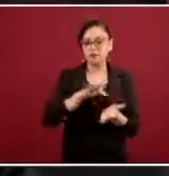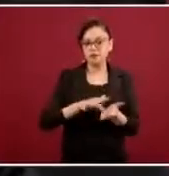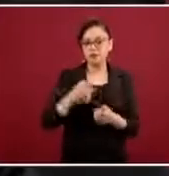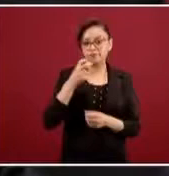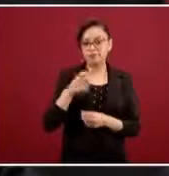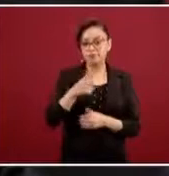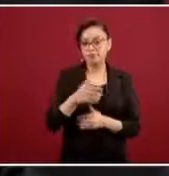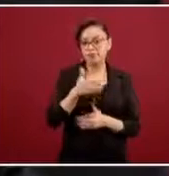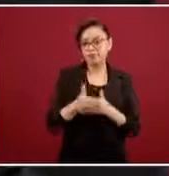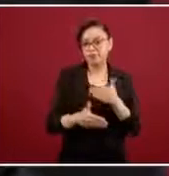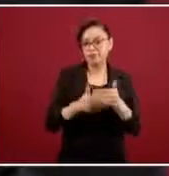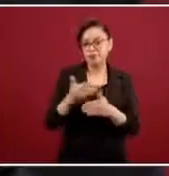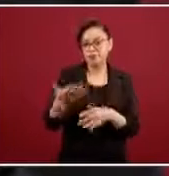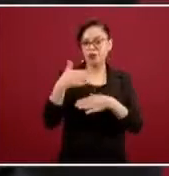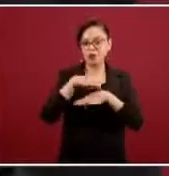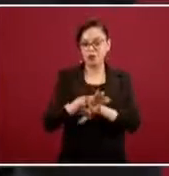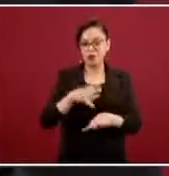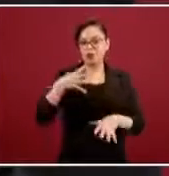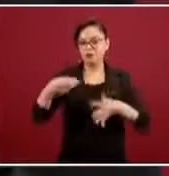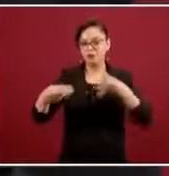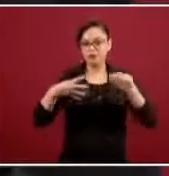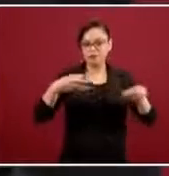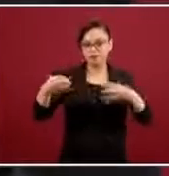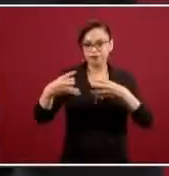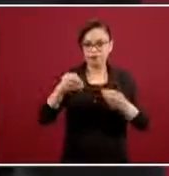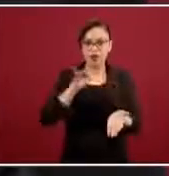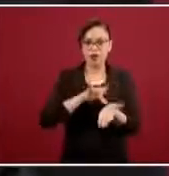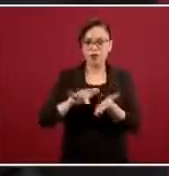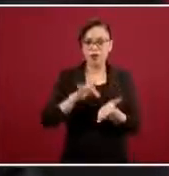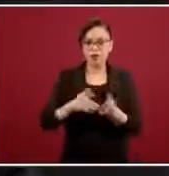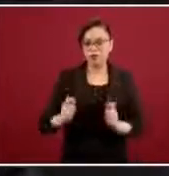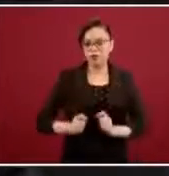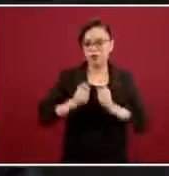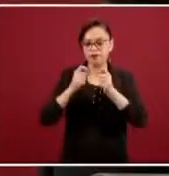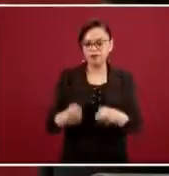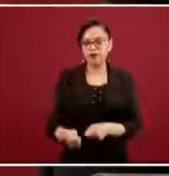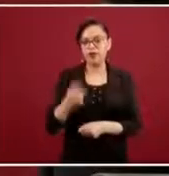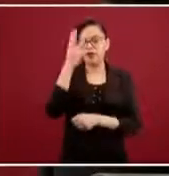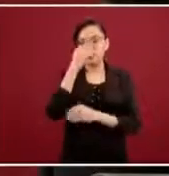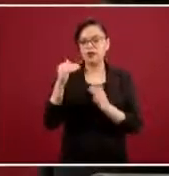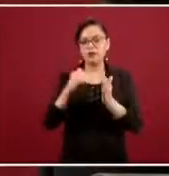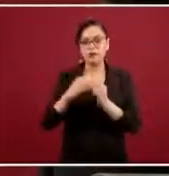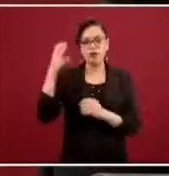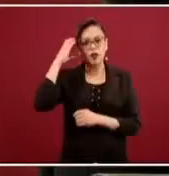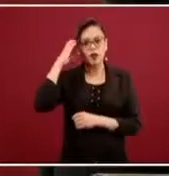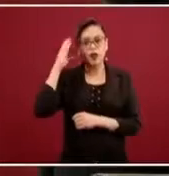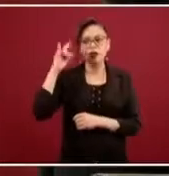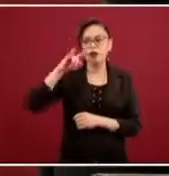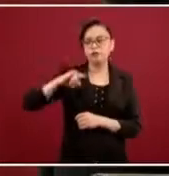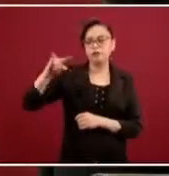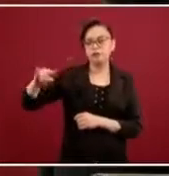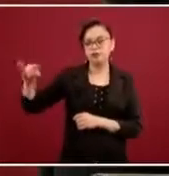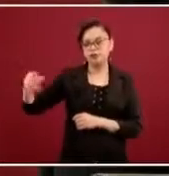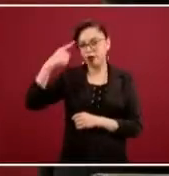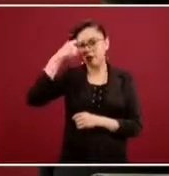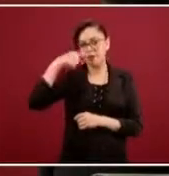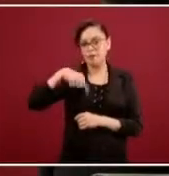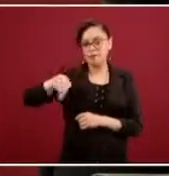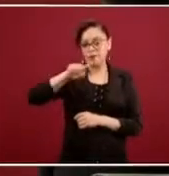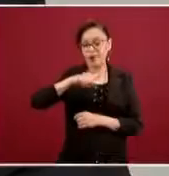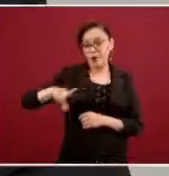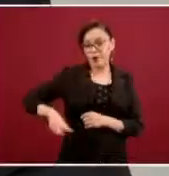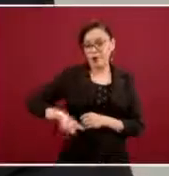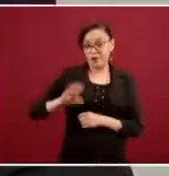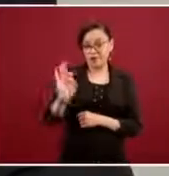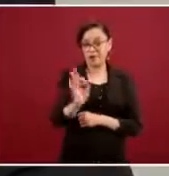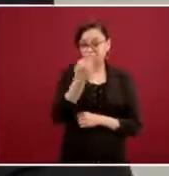la pandemia, poniendo más de 3,000 camas a disposición del gobierno federal. Ahora bien, el